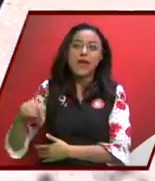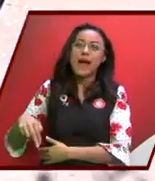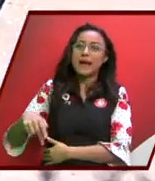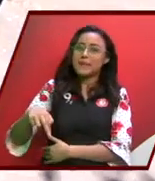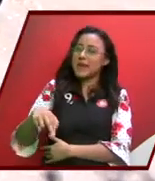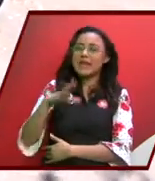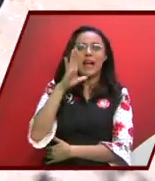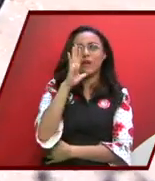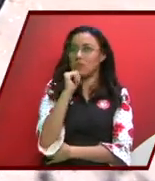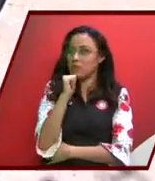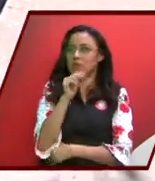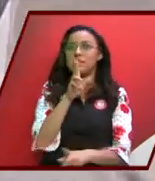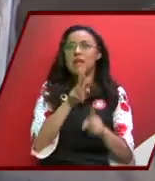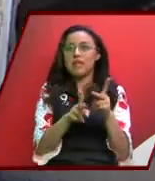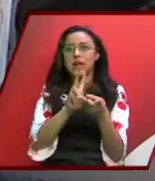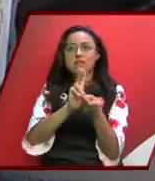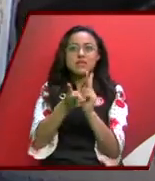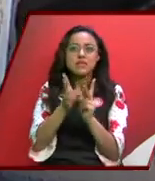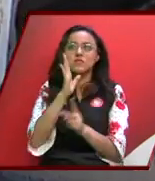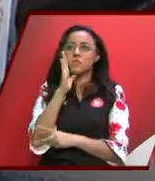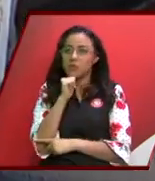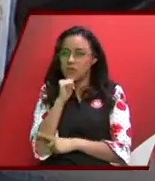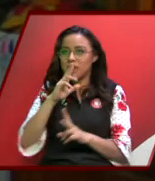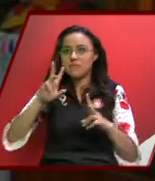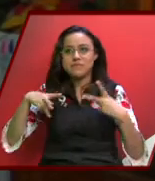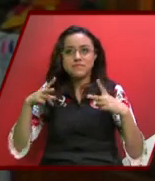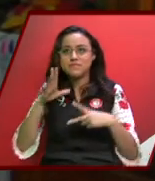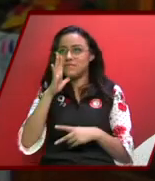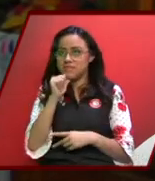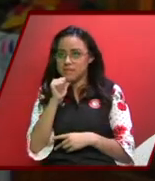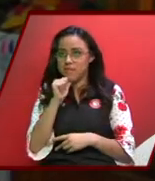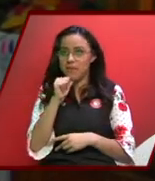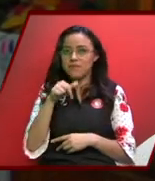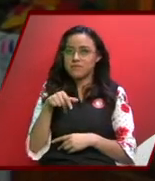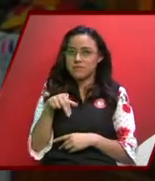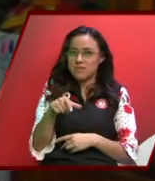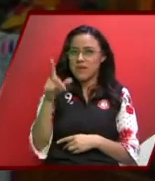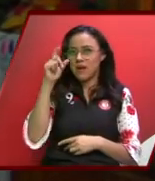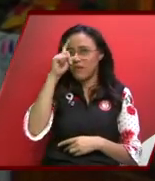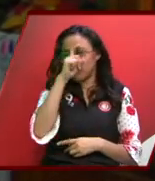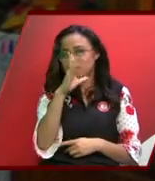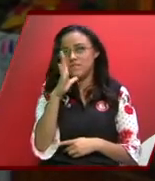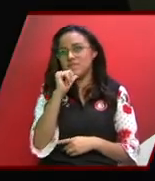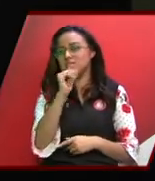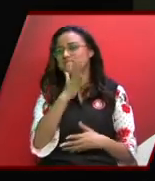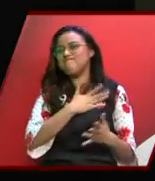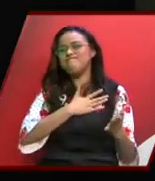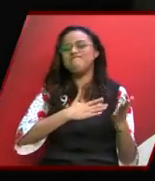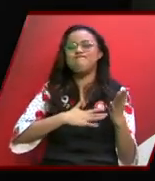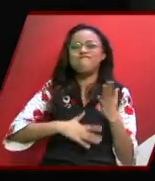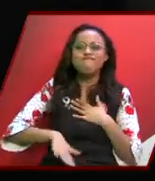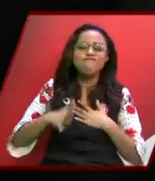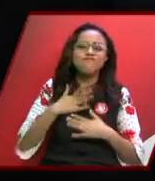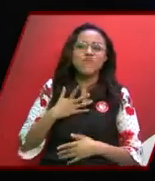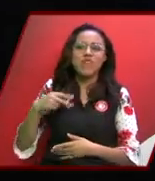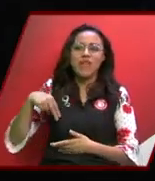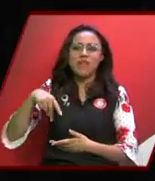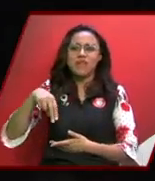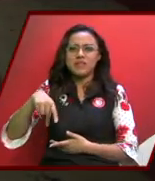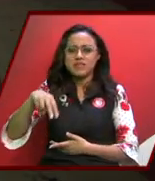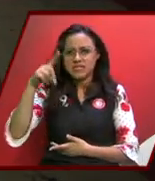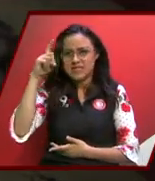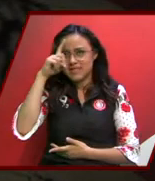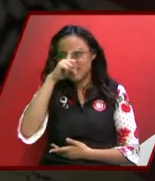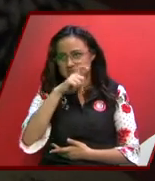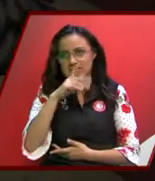calle, de las pláticas con las vecinas, del mercado. Camina muy poco, le cuesta muchísimo trabajo caminar. Se le dificulta